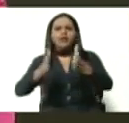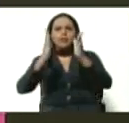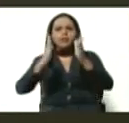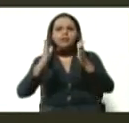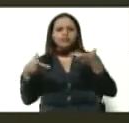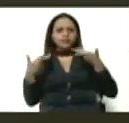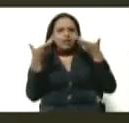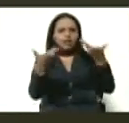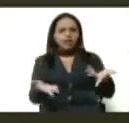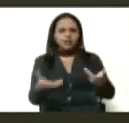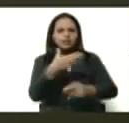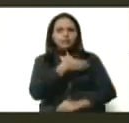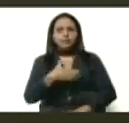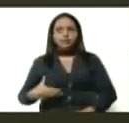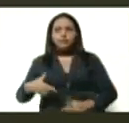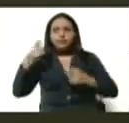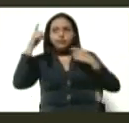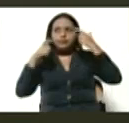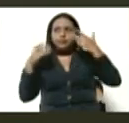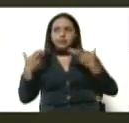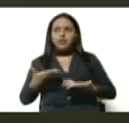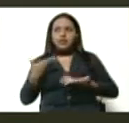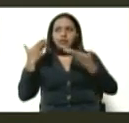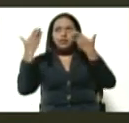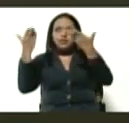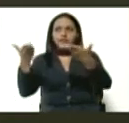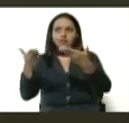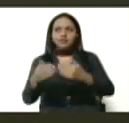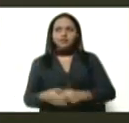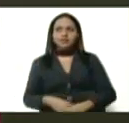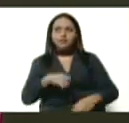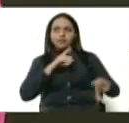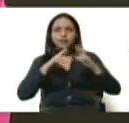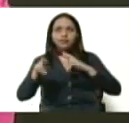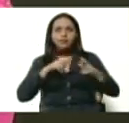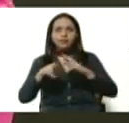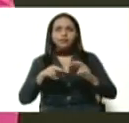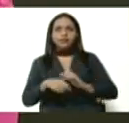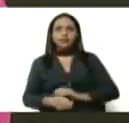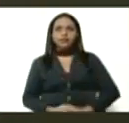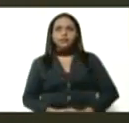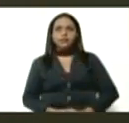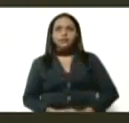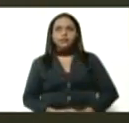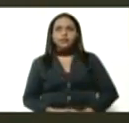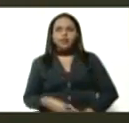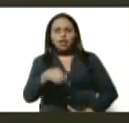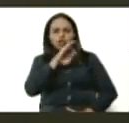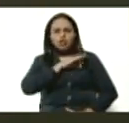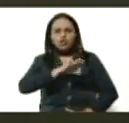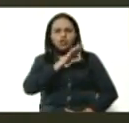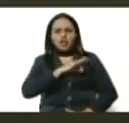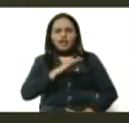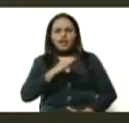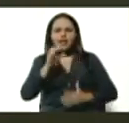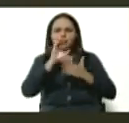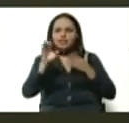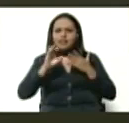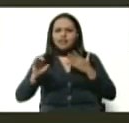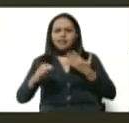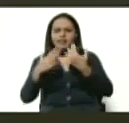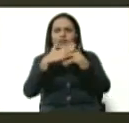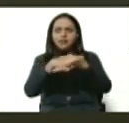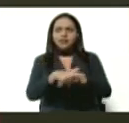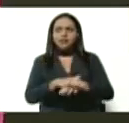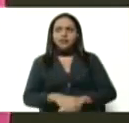Chávez, elevan nuestras relaciones a una asociación estratégica integral. Y ha